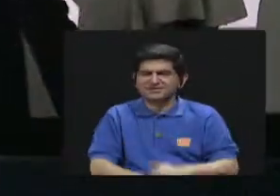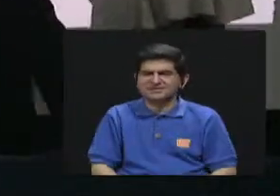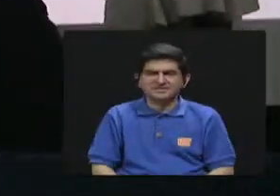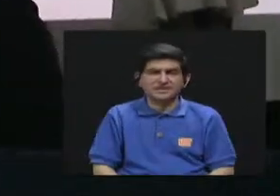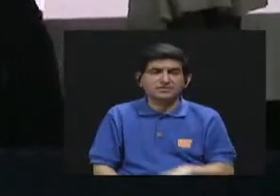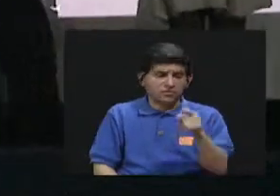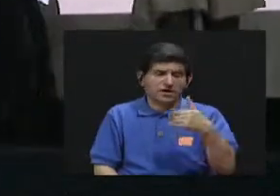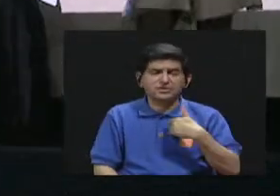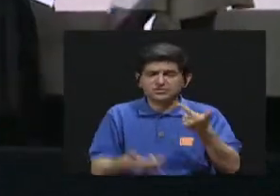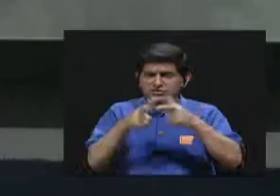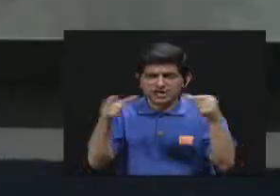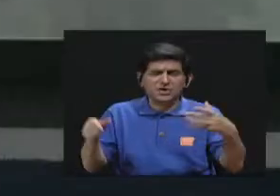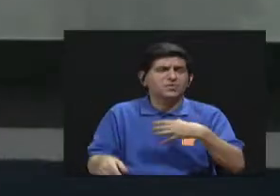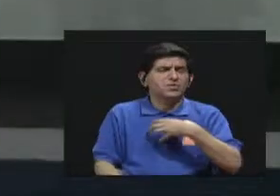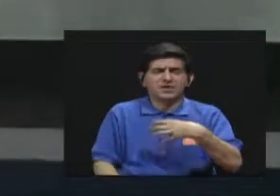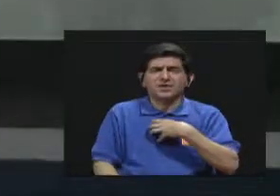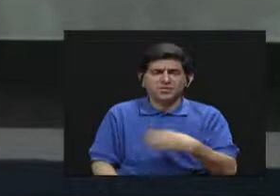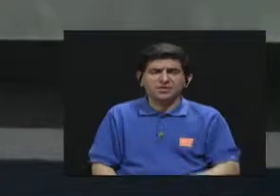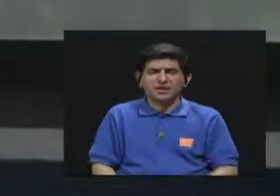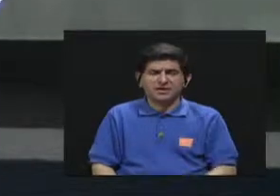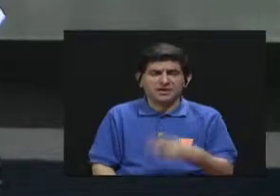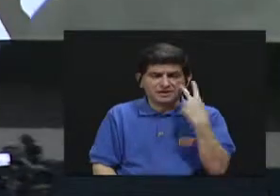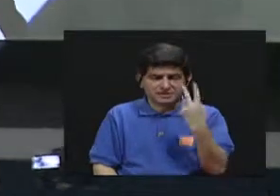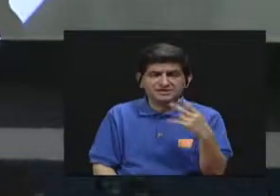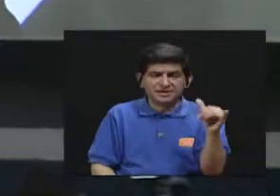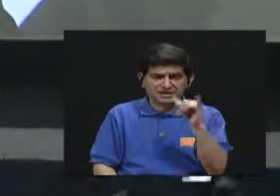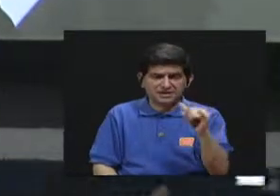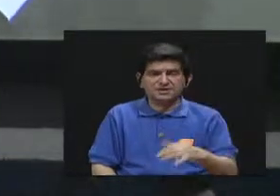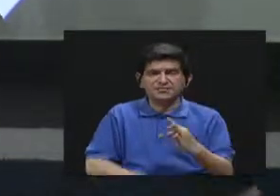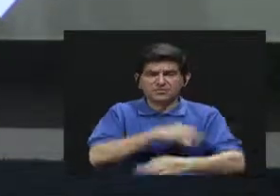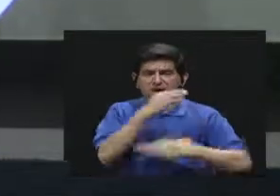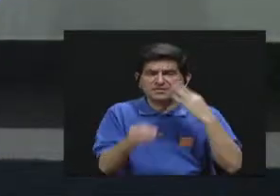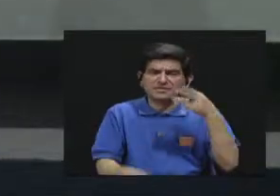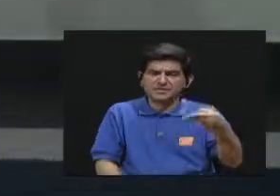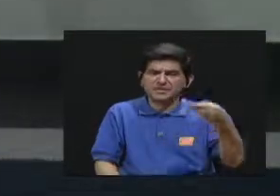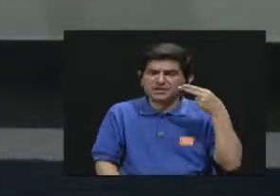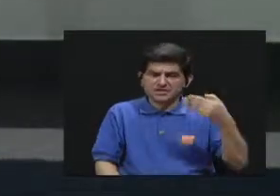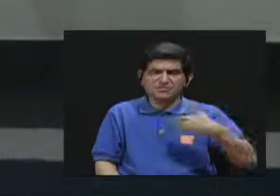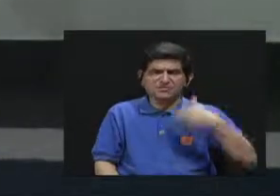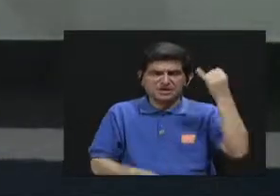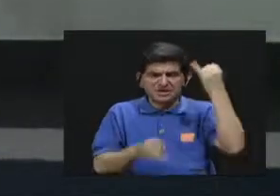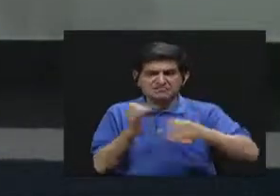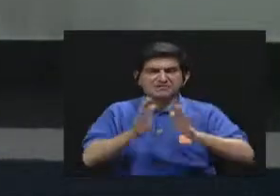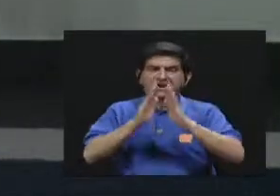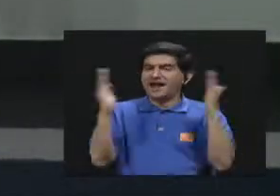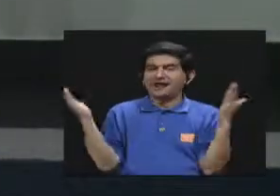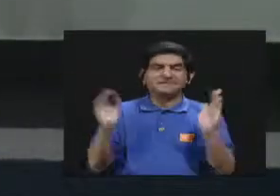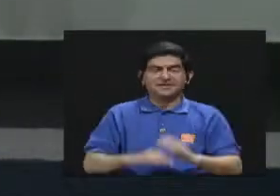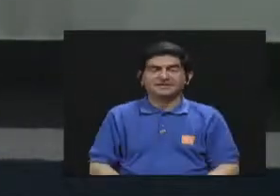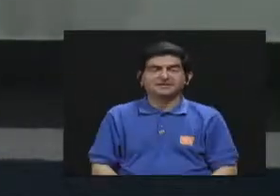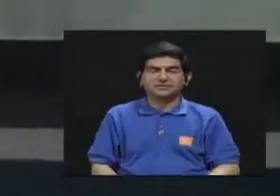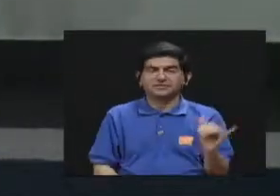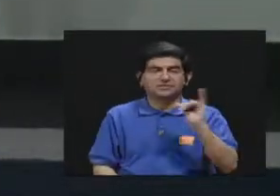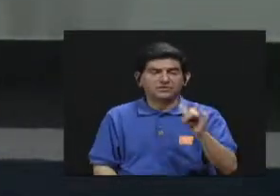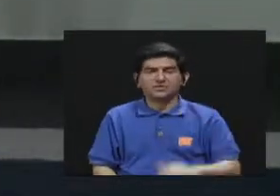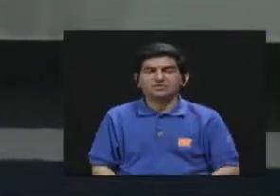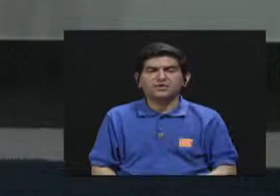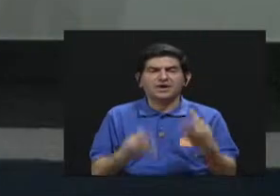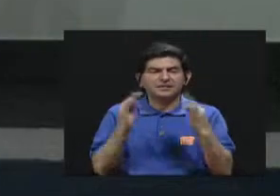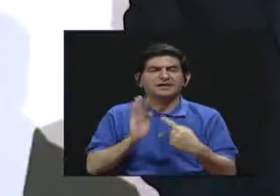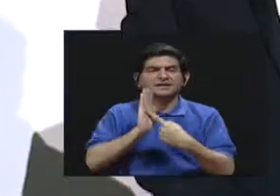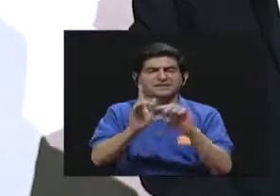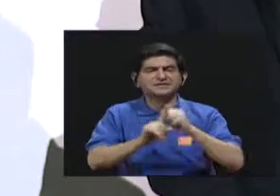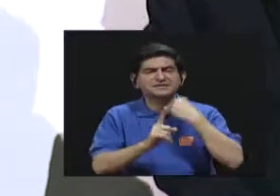tienen un lenguaje muy propio, se ve Musgo también, ¿verdad? El tipo de historias que tienen finales abiertos, que también retratan